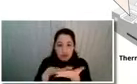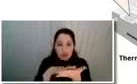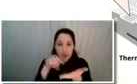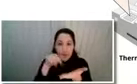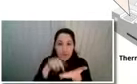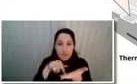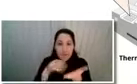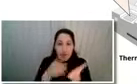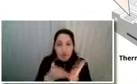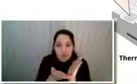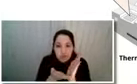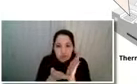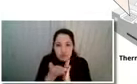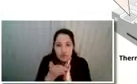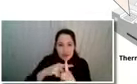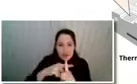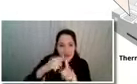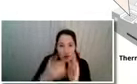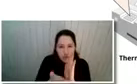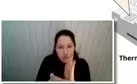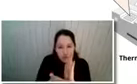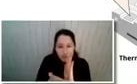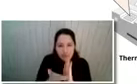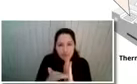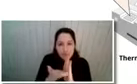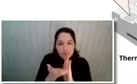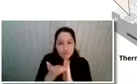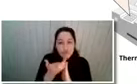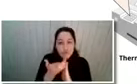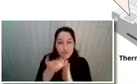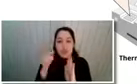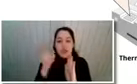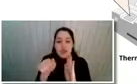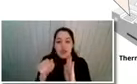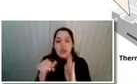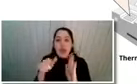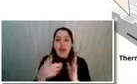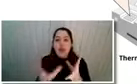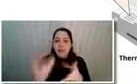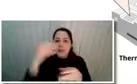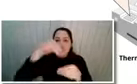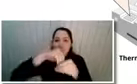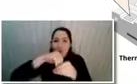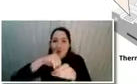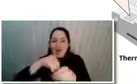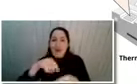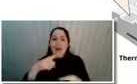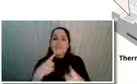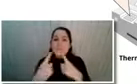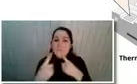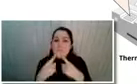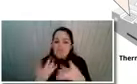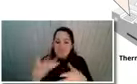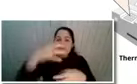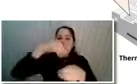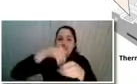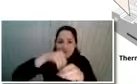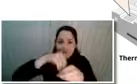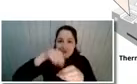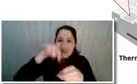ahí se carga esta solución donde se hizo la PCR, se marca con una fluorescencia y podemos ver estas